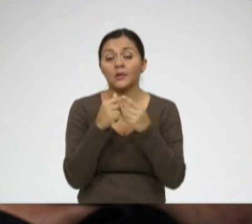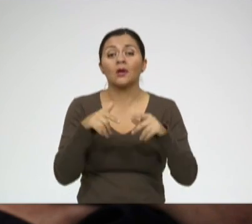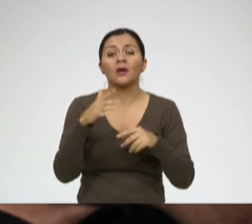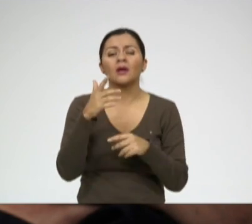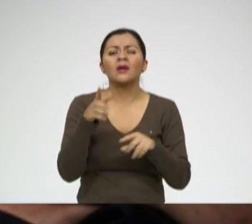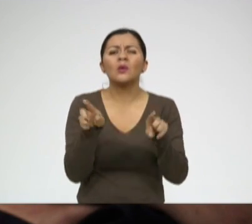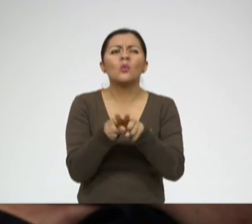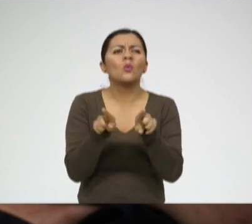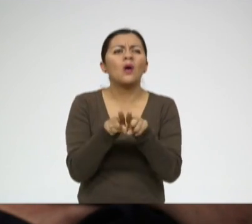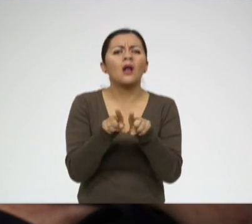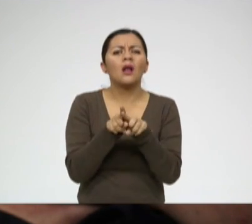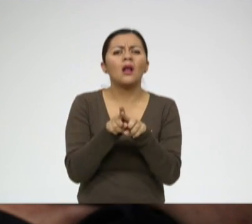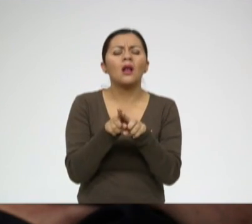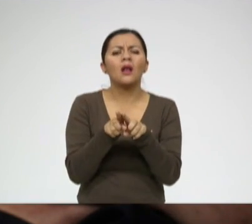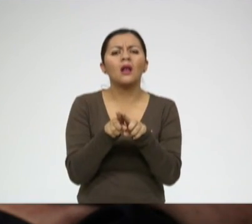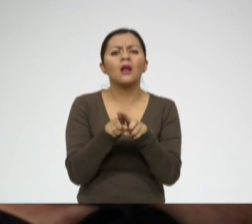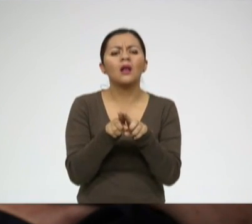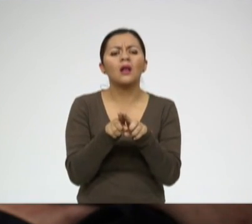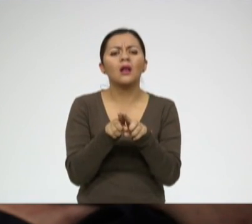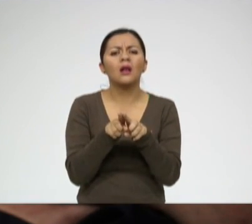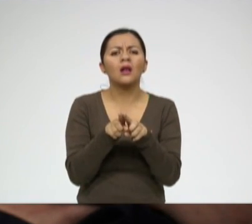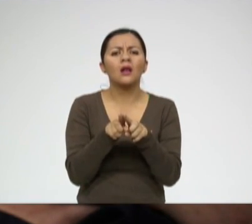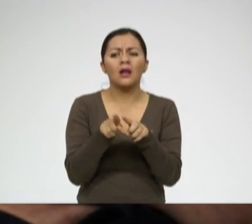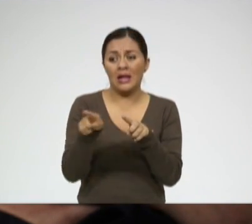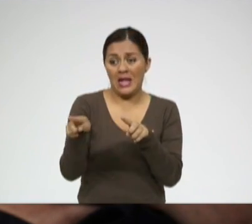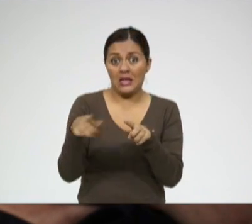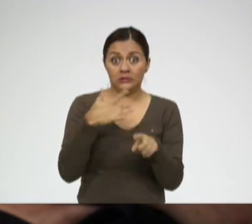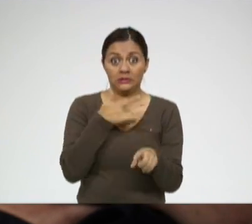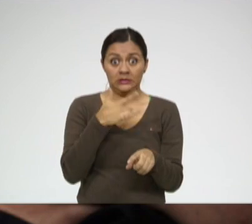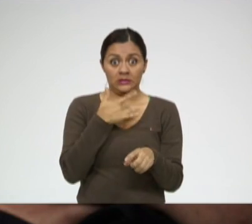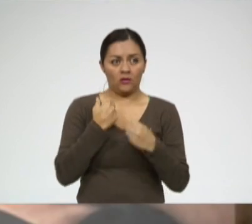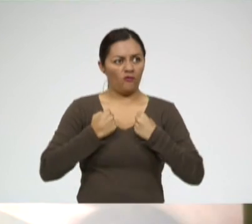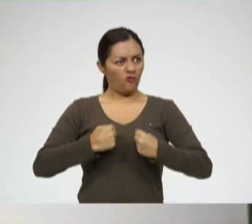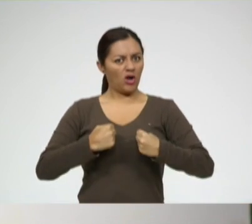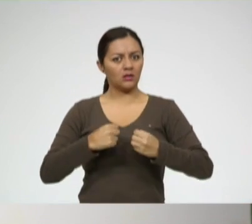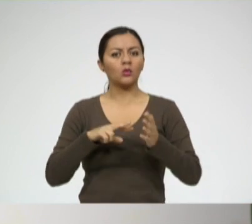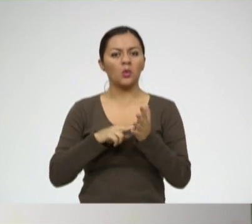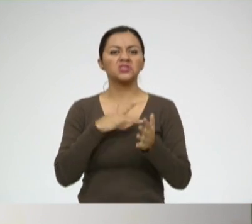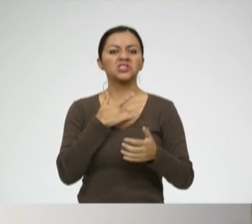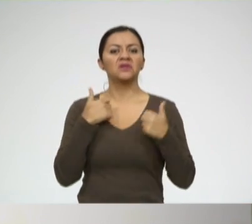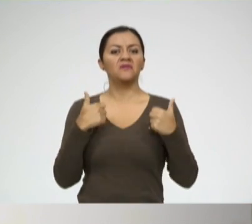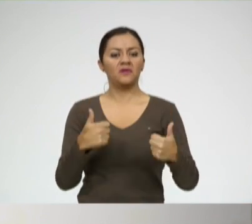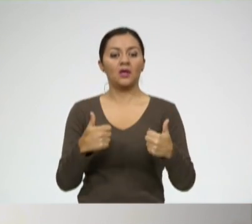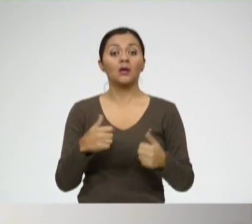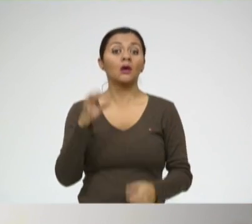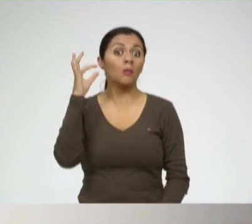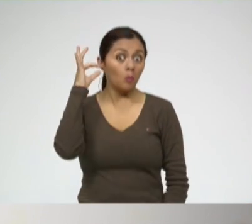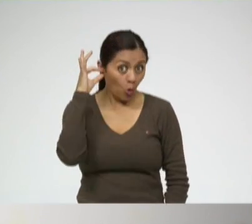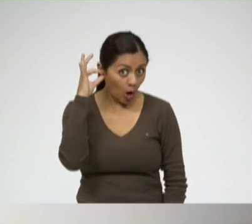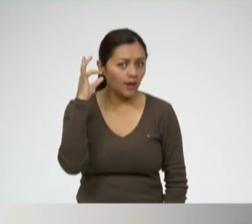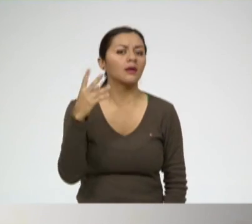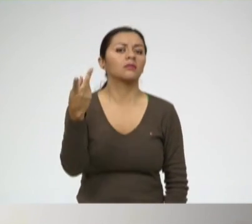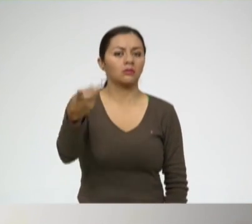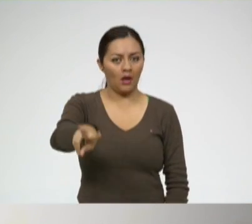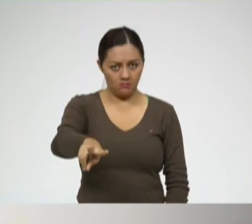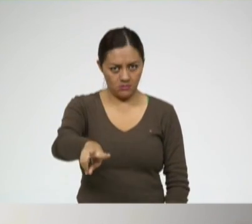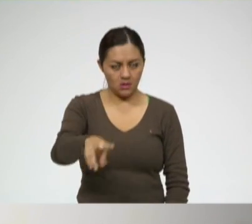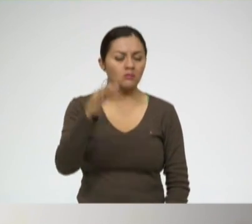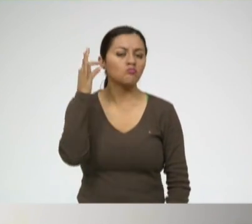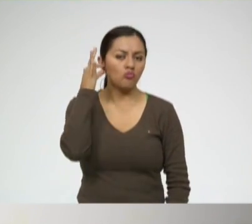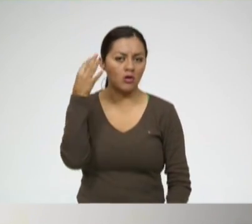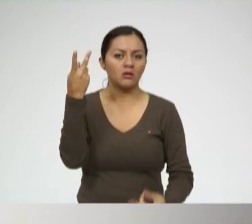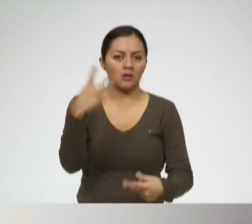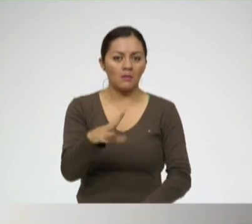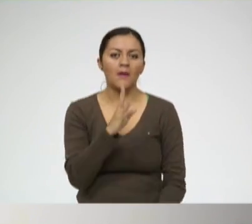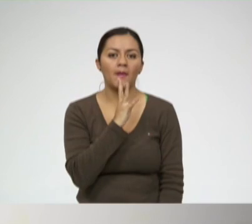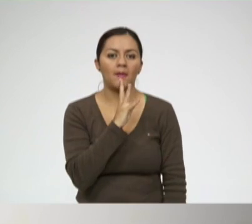eso, parece que con eso ellos se sienten bien. Entre las chicas también hay violencia y la violencia es verbal.